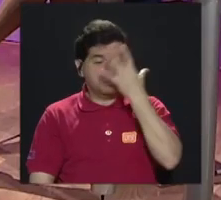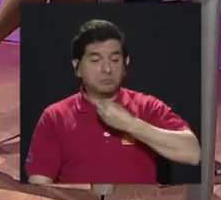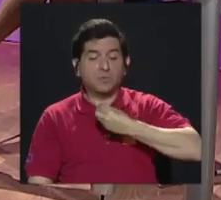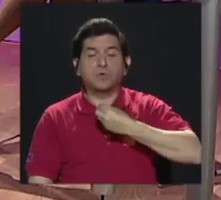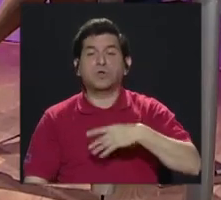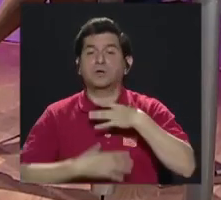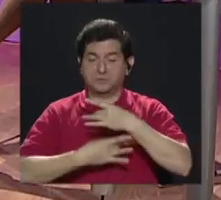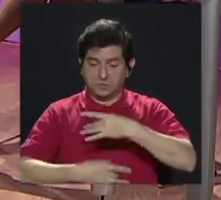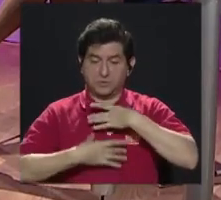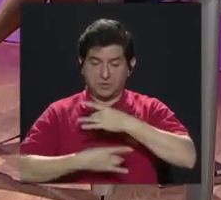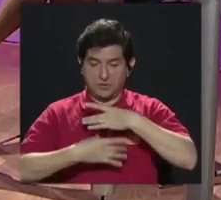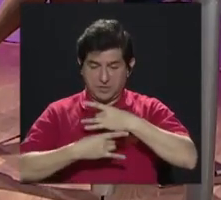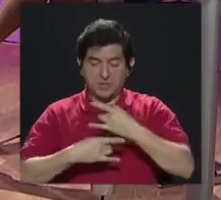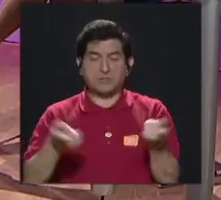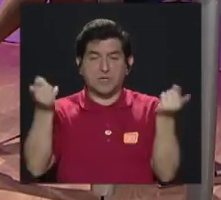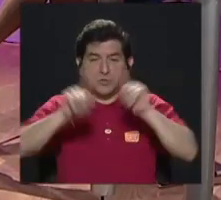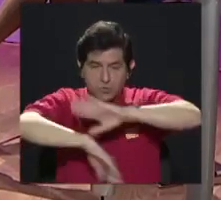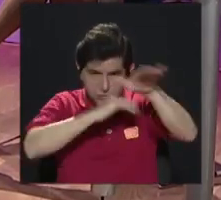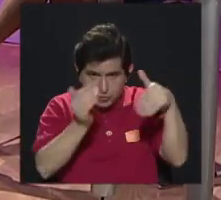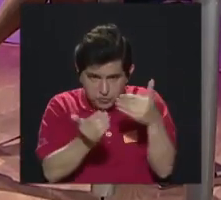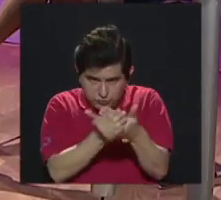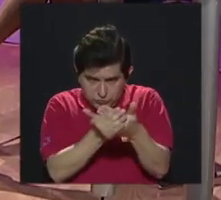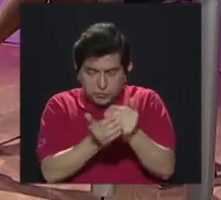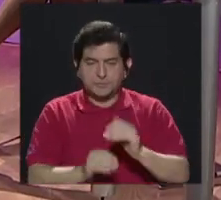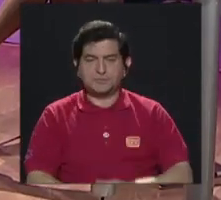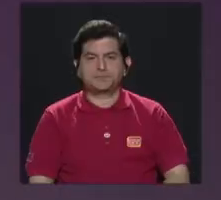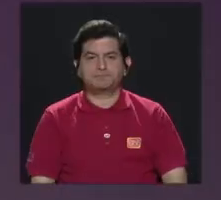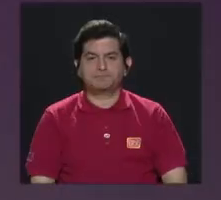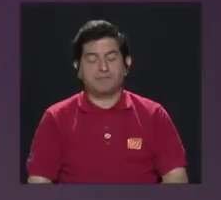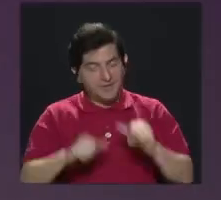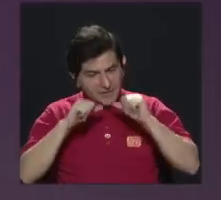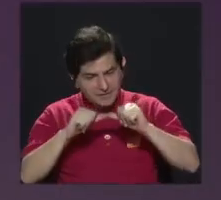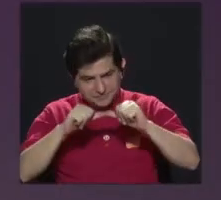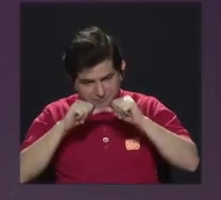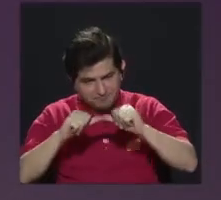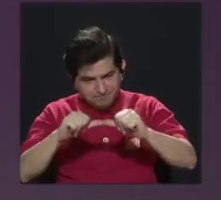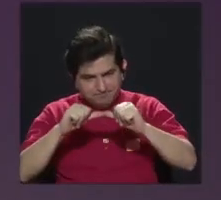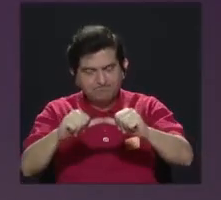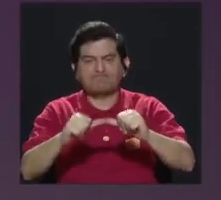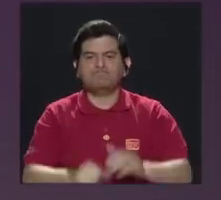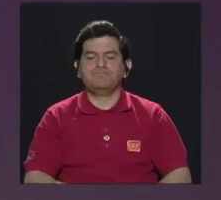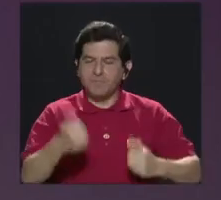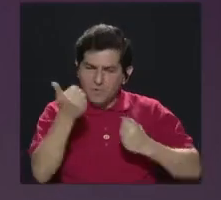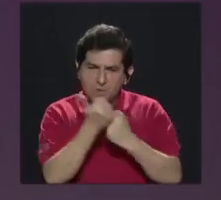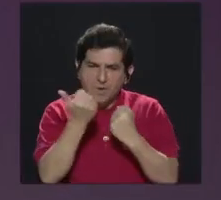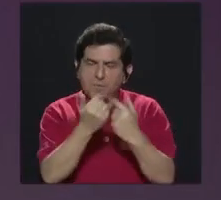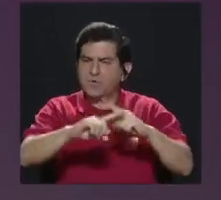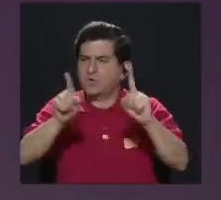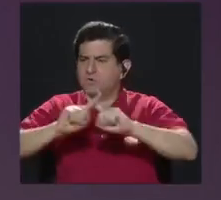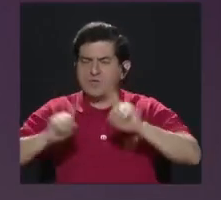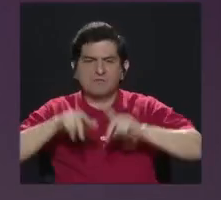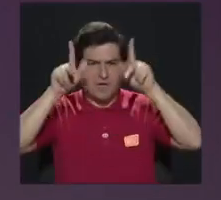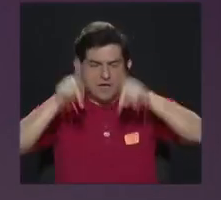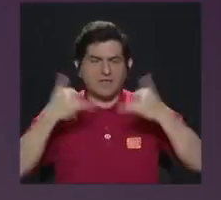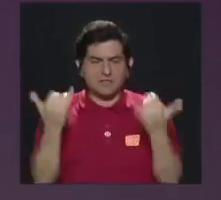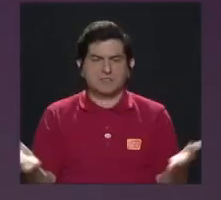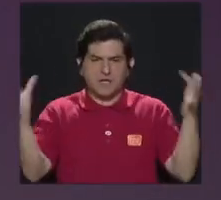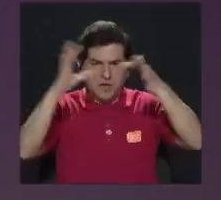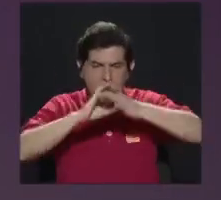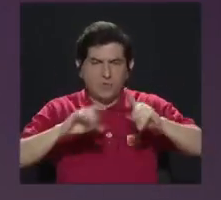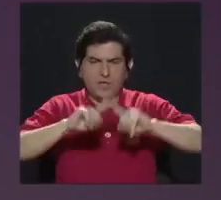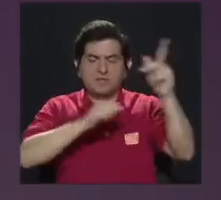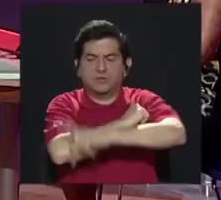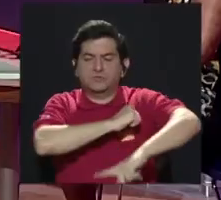e interesante cómo ha sucedido todo y vamos a seguir con el apoyo de un montón de gente que ahora se está uniendo hasta de